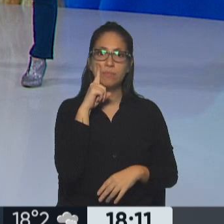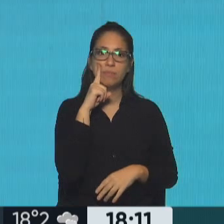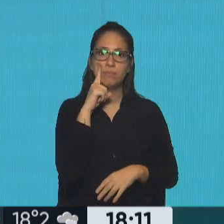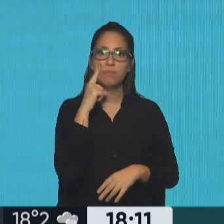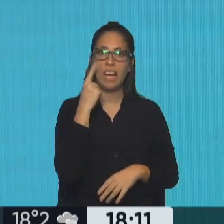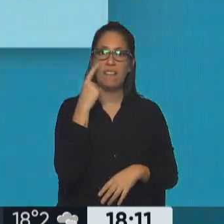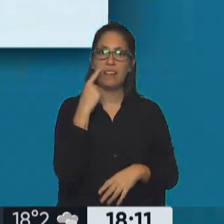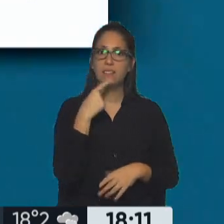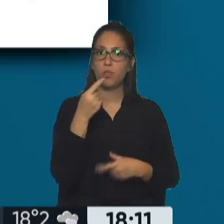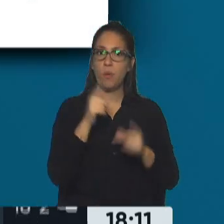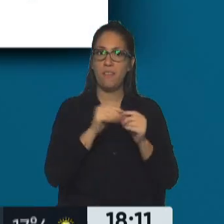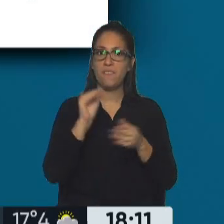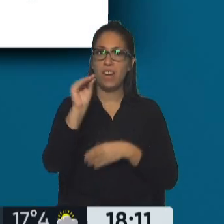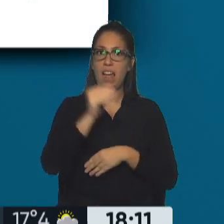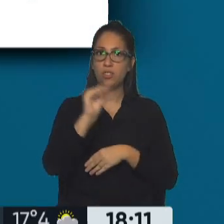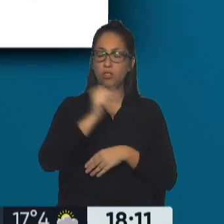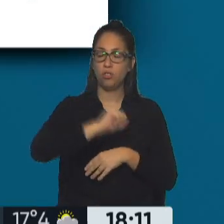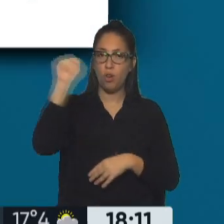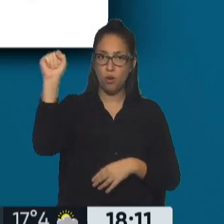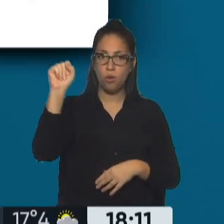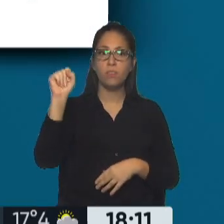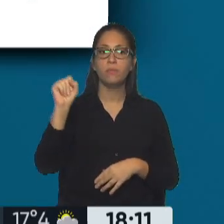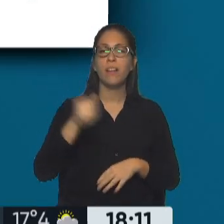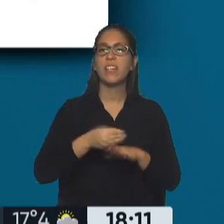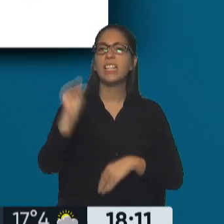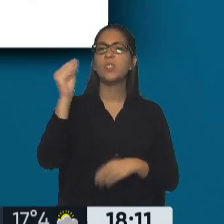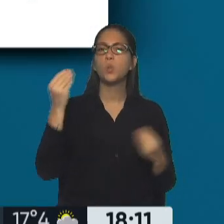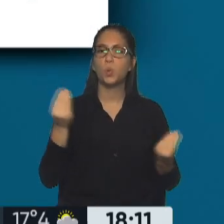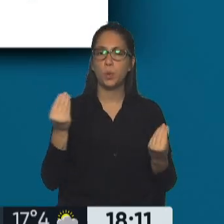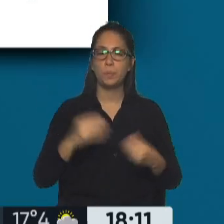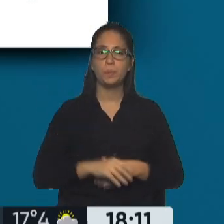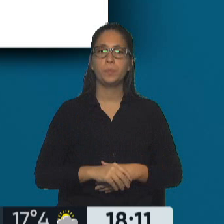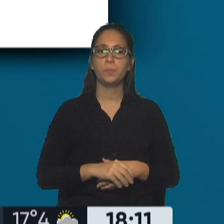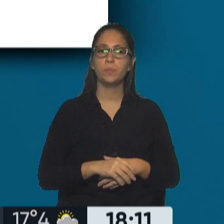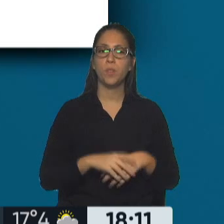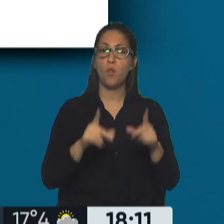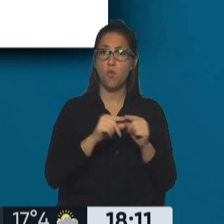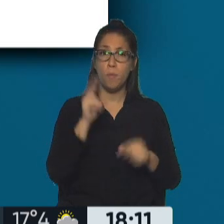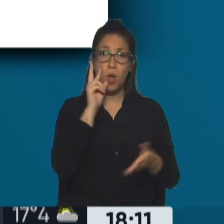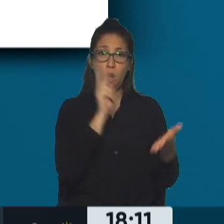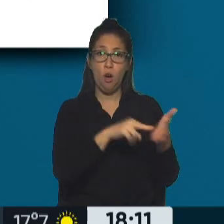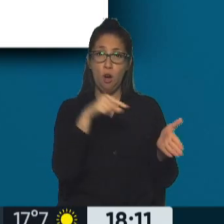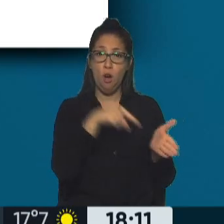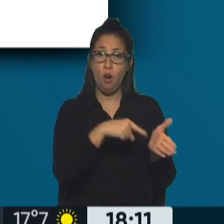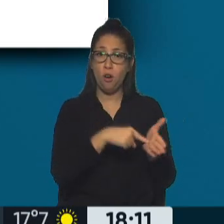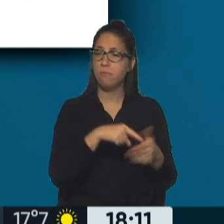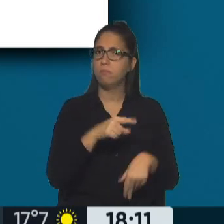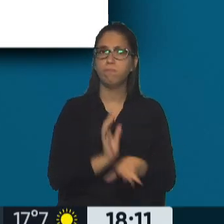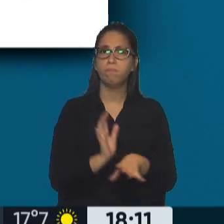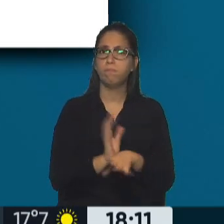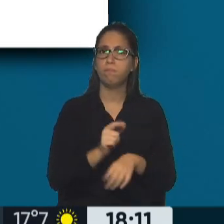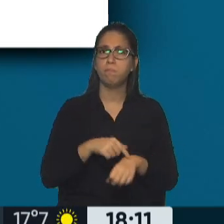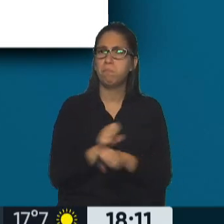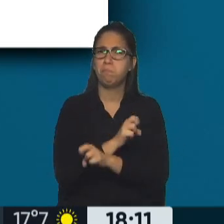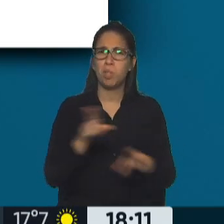los indicadores de la inflación para lo que fue el mes de marzo? Dice Gabriela Cerruti: el número que vemos hoy representa el peor momento del impacto